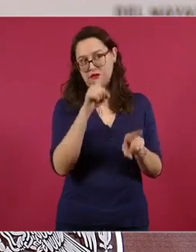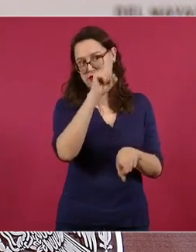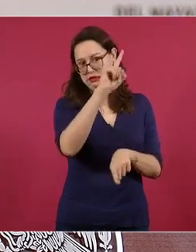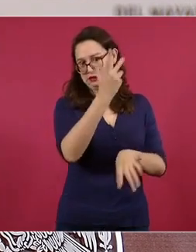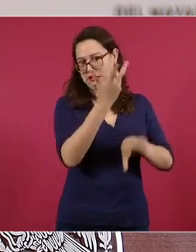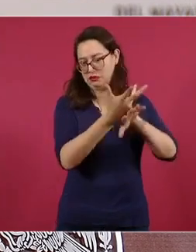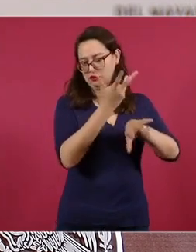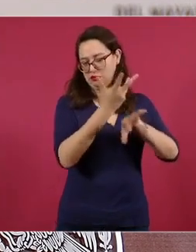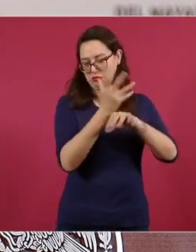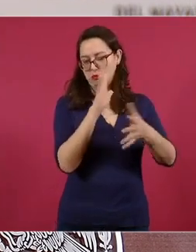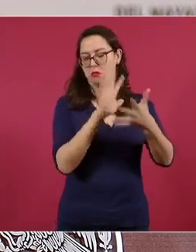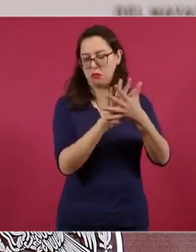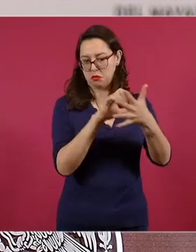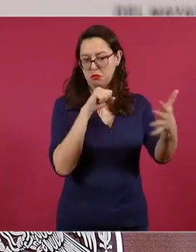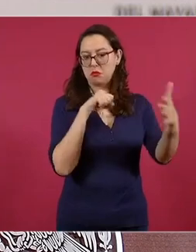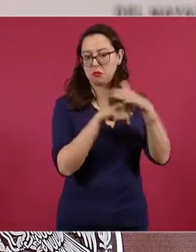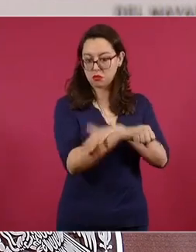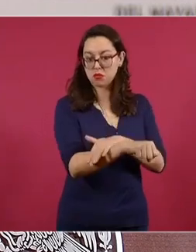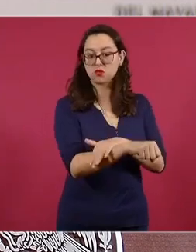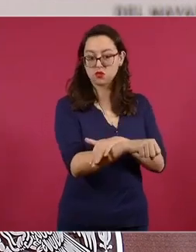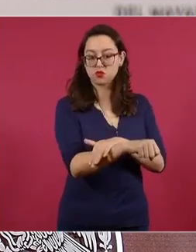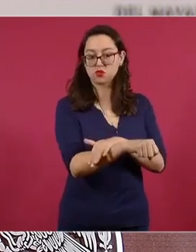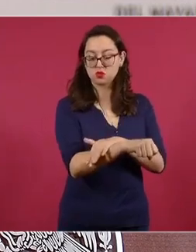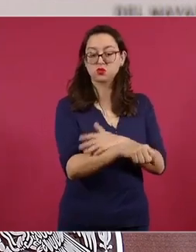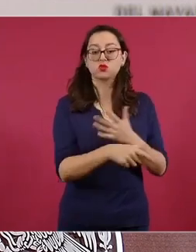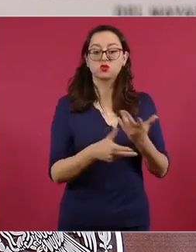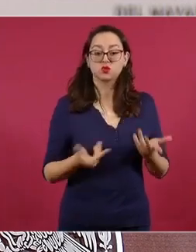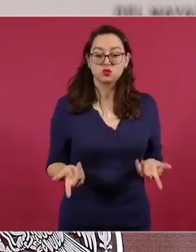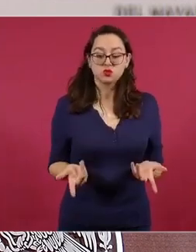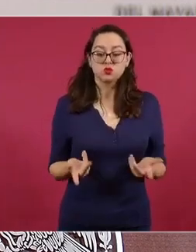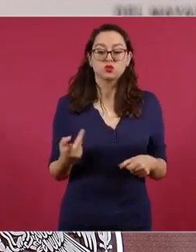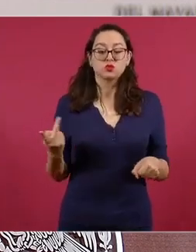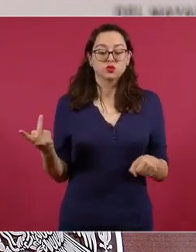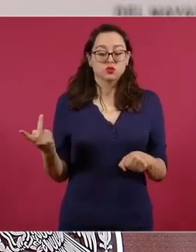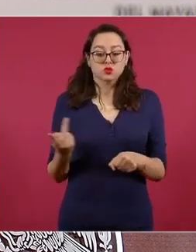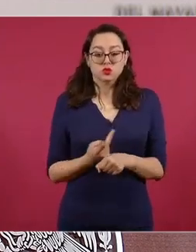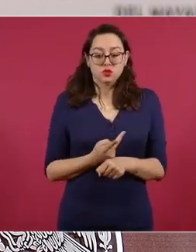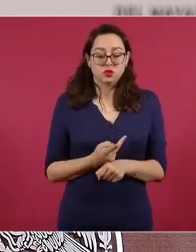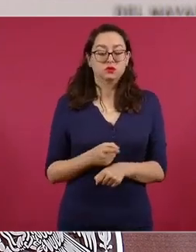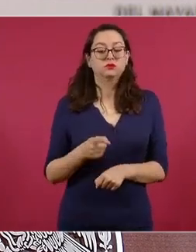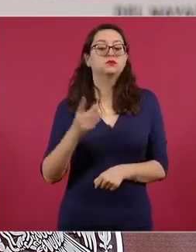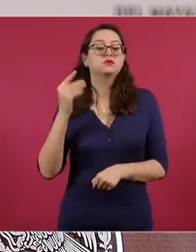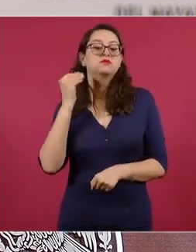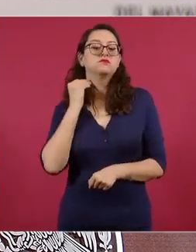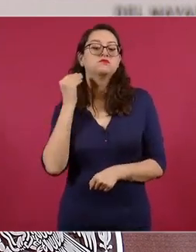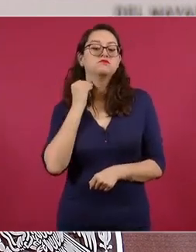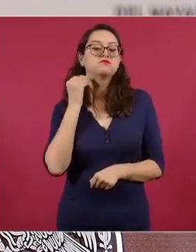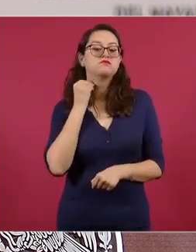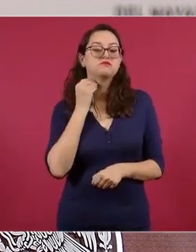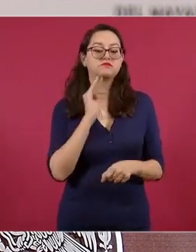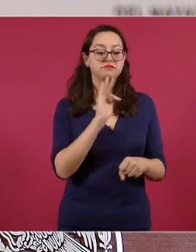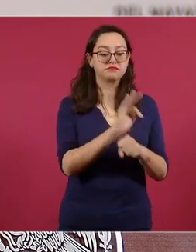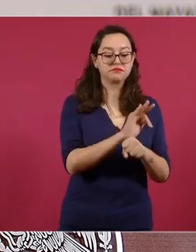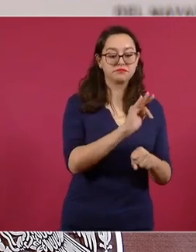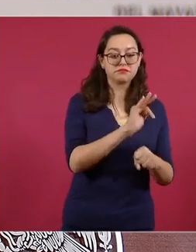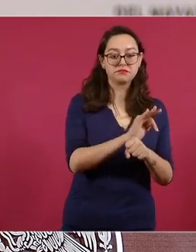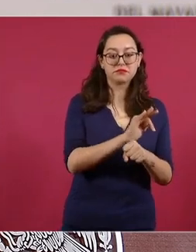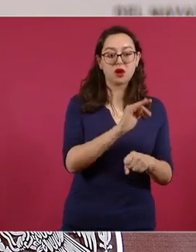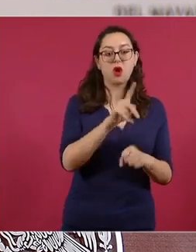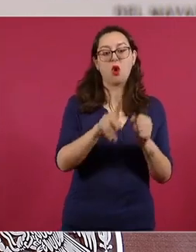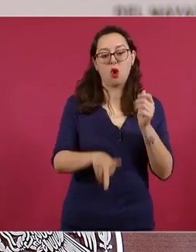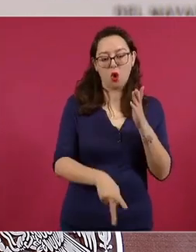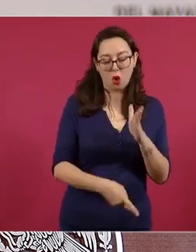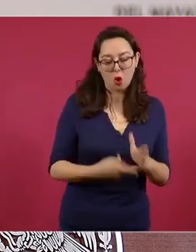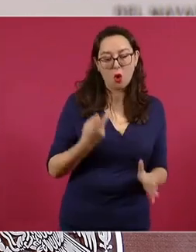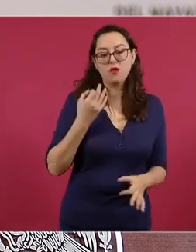A la espera de un incidente que presentó su defensor, que está pidiendo la reposición del